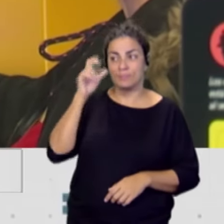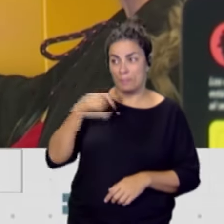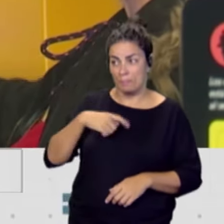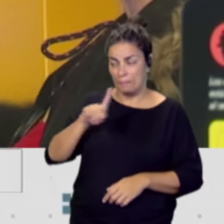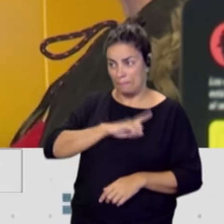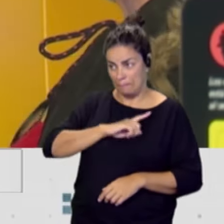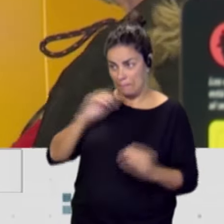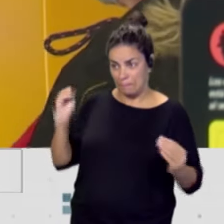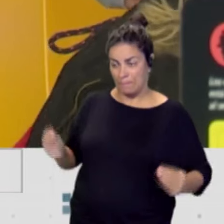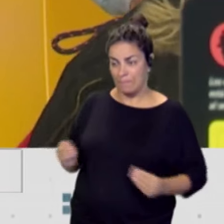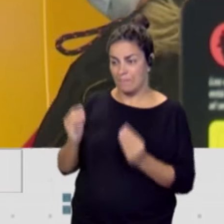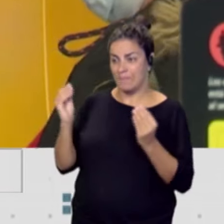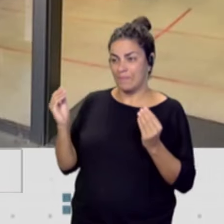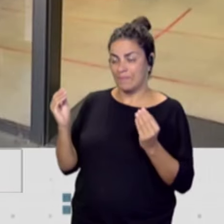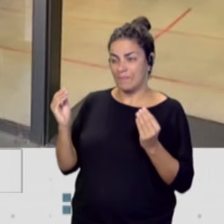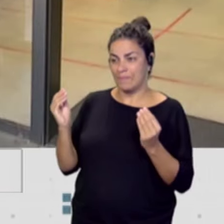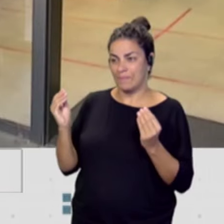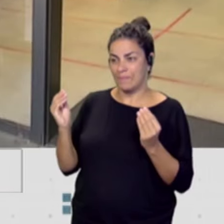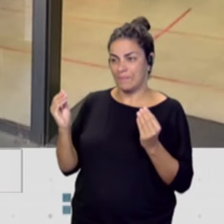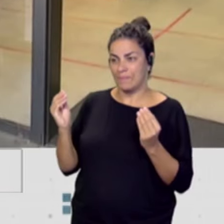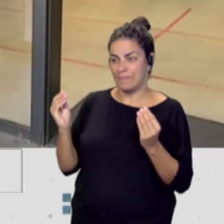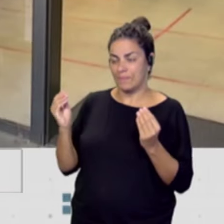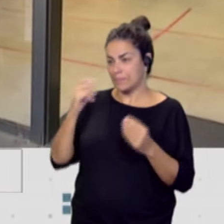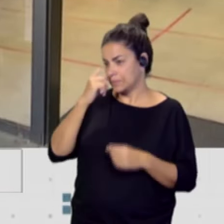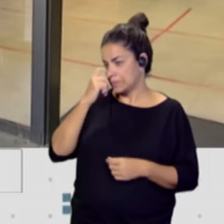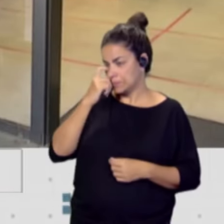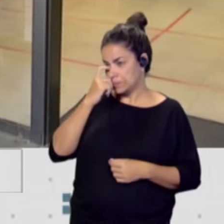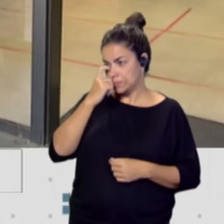mejor. ¿Ahora?